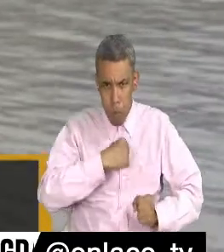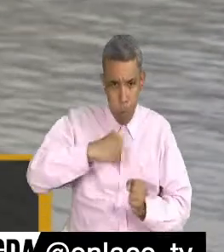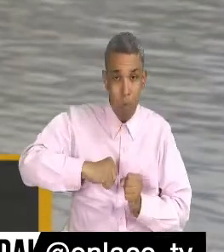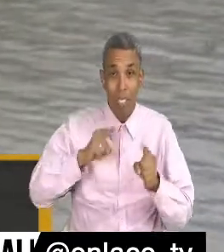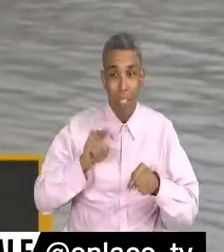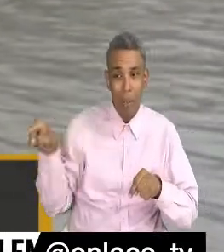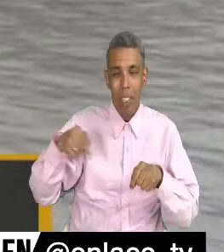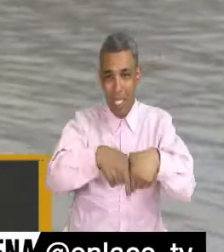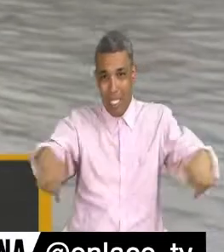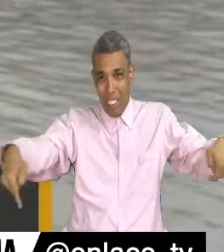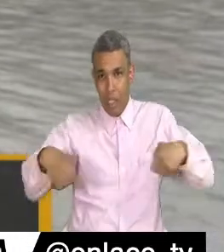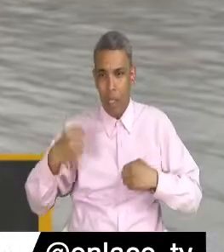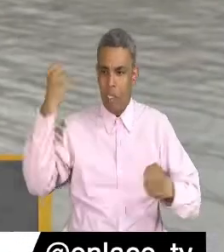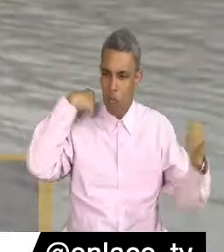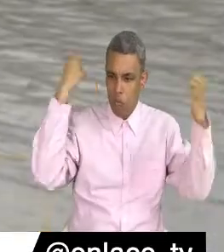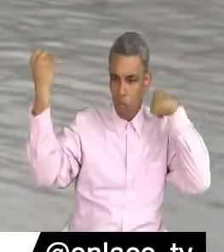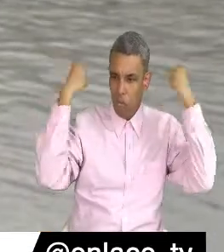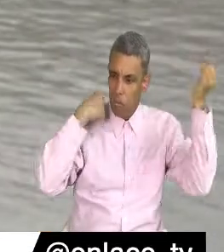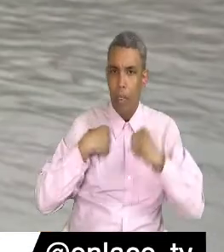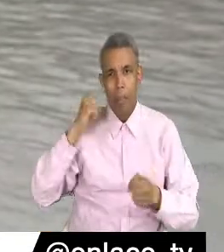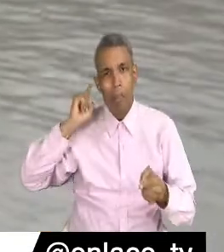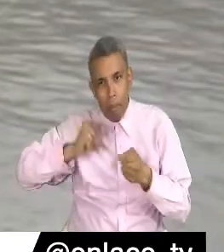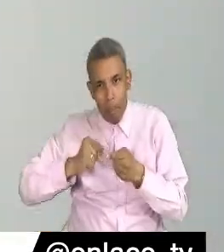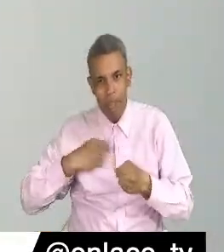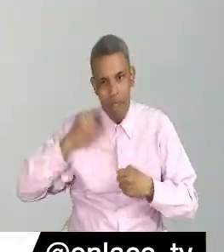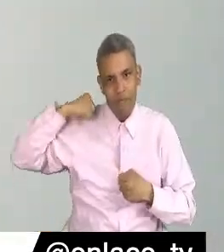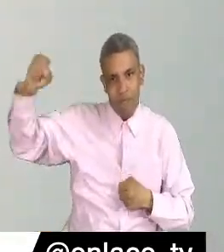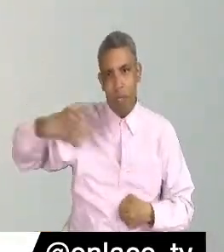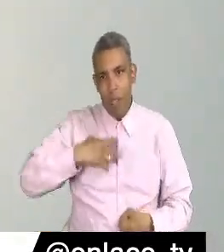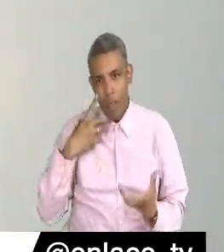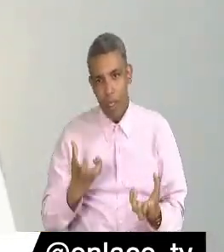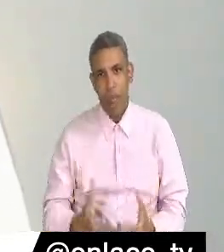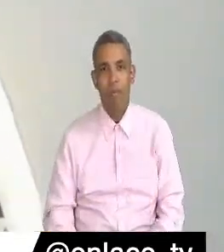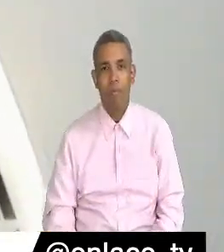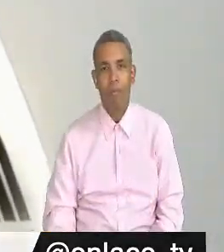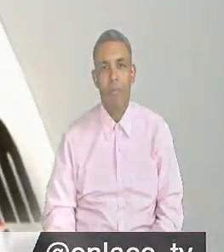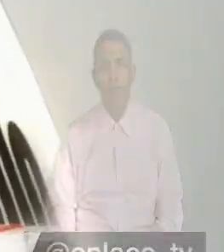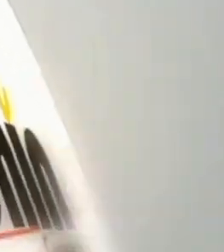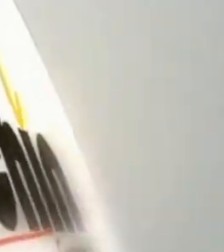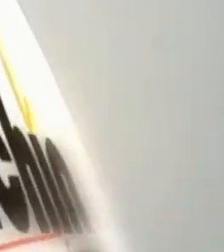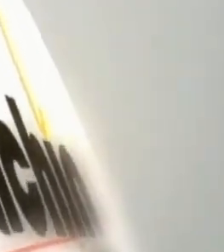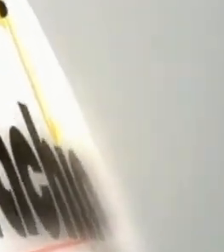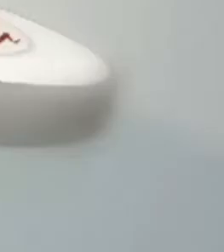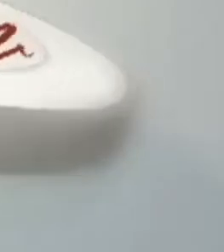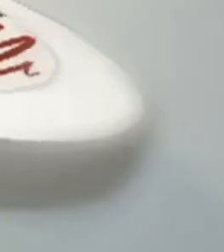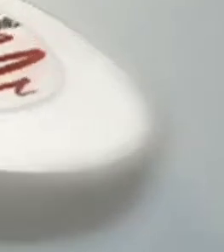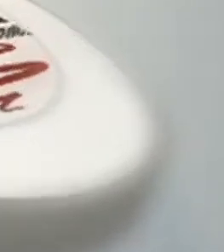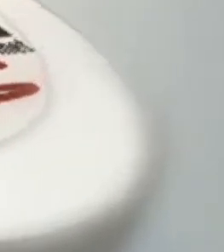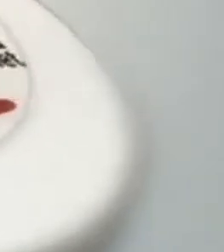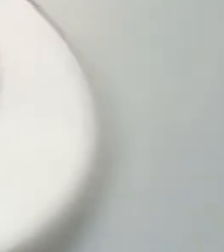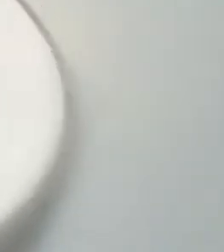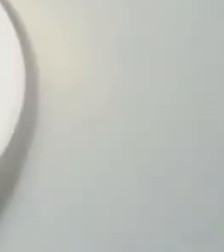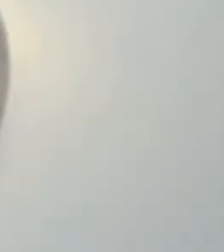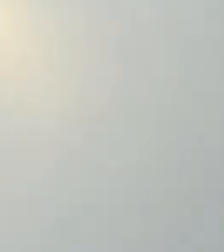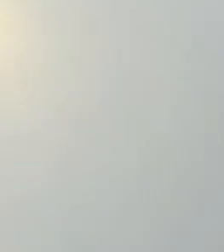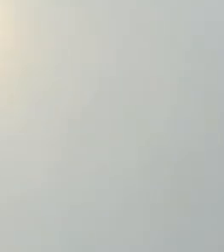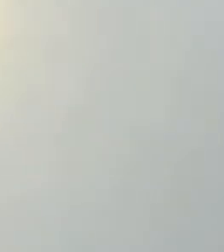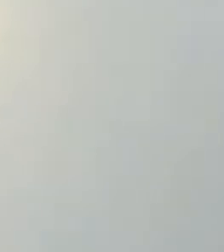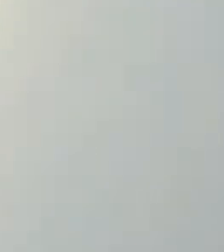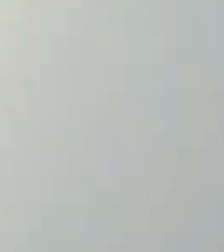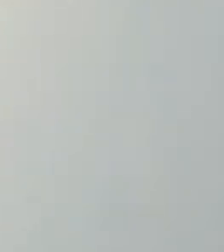en los distintos torneos nacionales e internacionales. Hasta aquí los deportes, con el patrocinio de Restaurante El